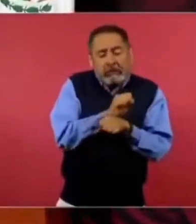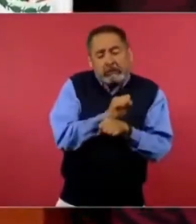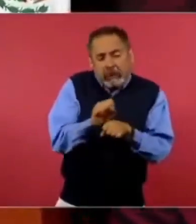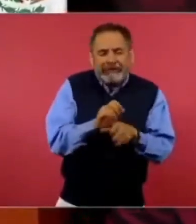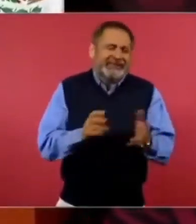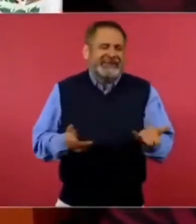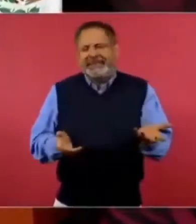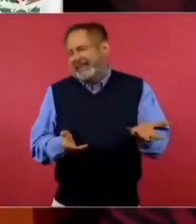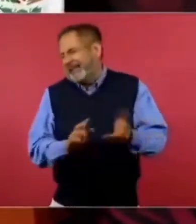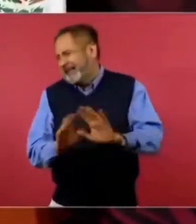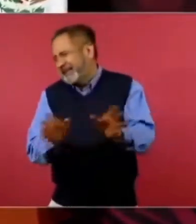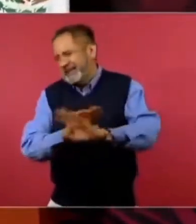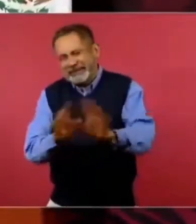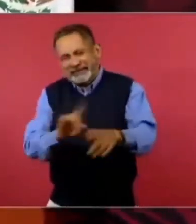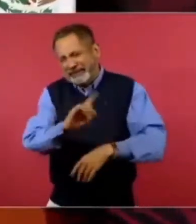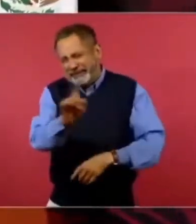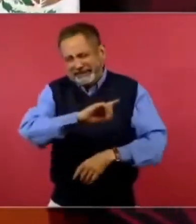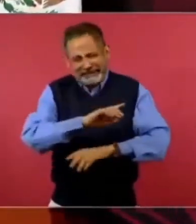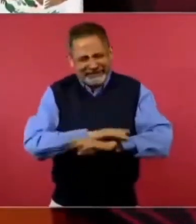descafeinado? No.